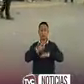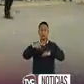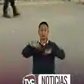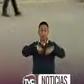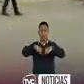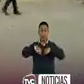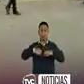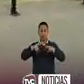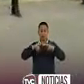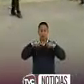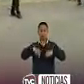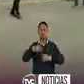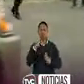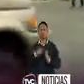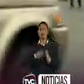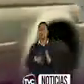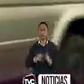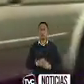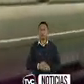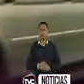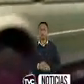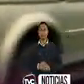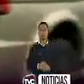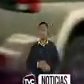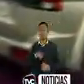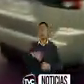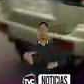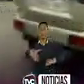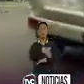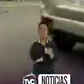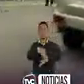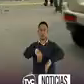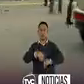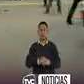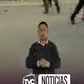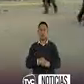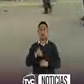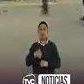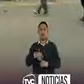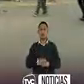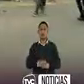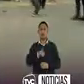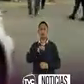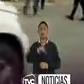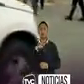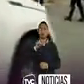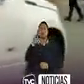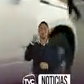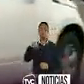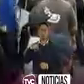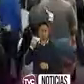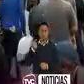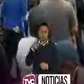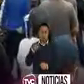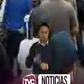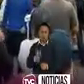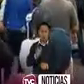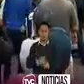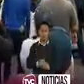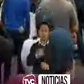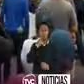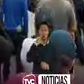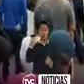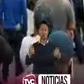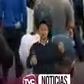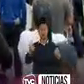determinen las causas del choque mortal en una carretera amplia donde el límite de velocidad es de 100 kilómetros por hora. El chofer del